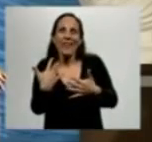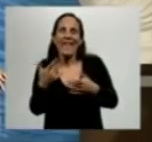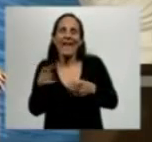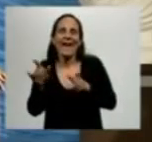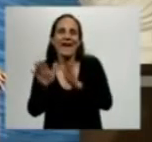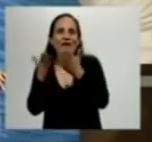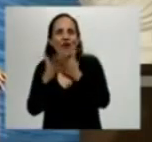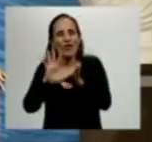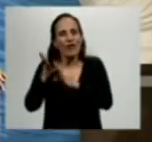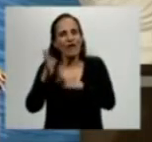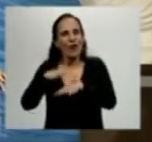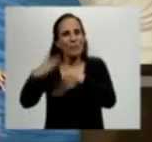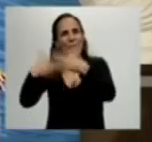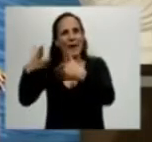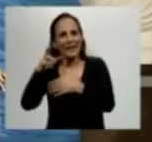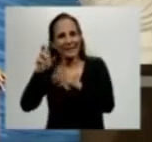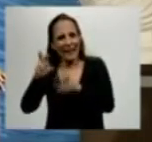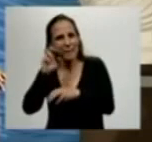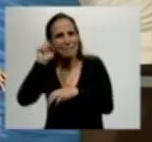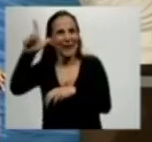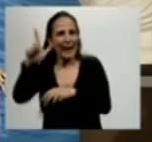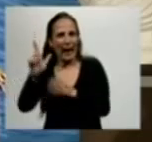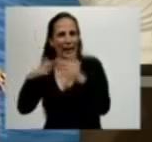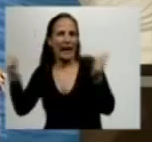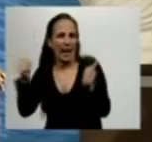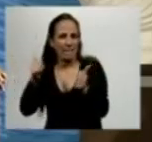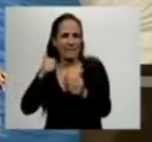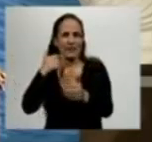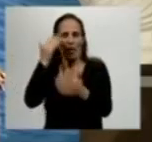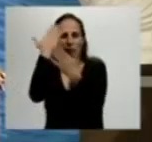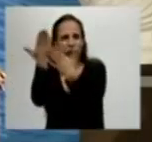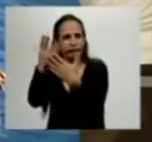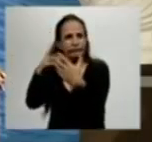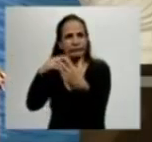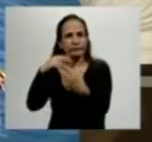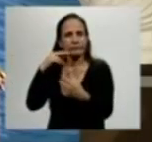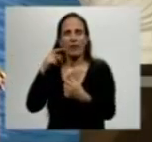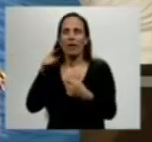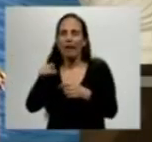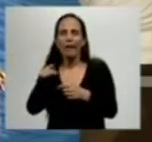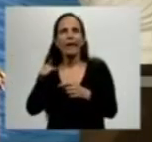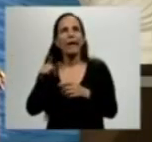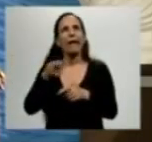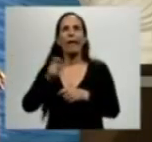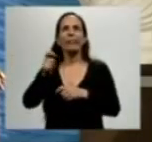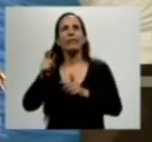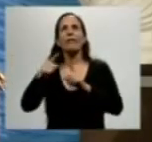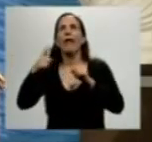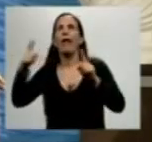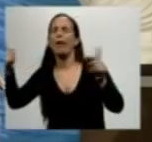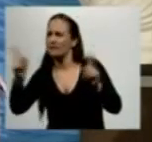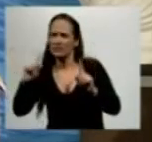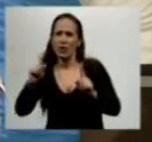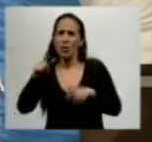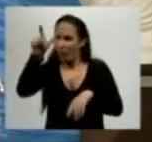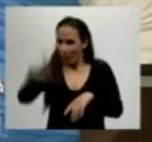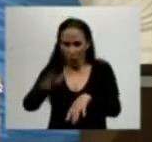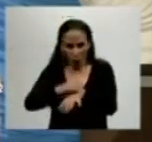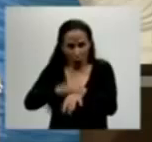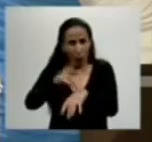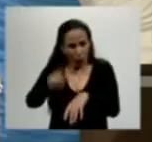Código de Procedimientos Penal ágil, oral, que agilice los procesos, que no tengamos a la gente, si es culpable,